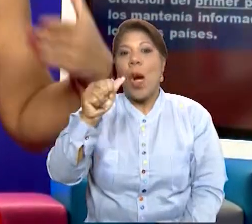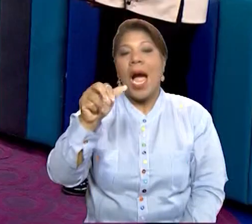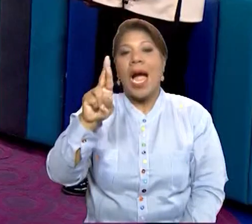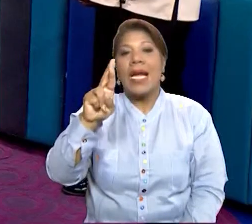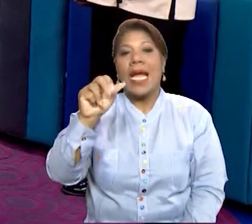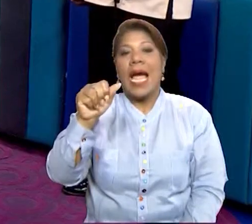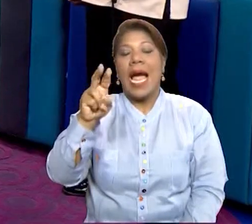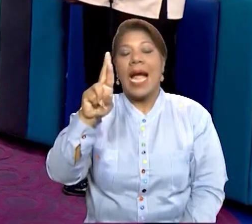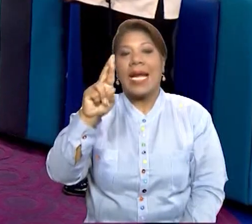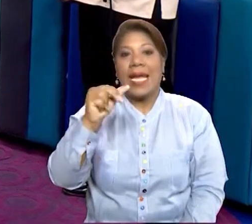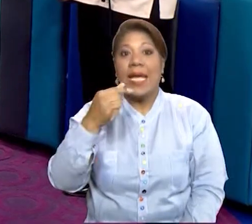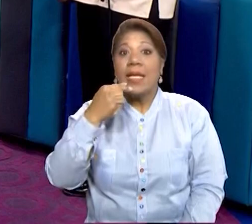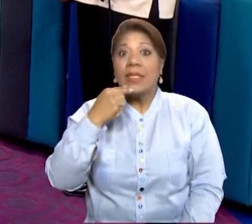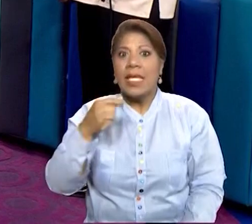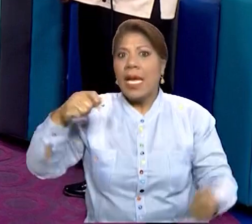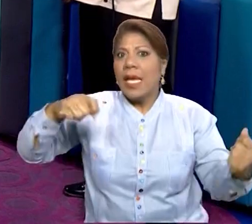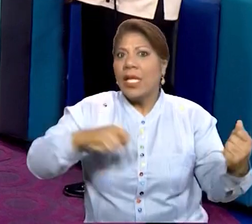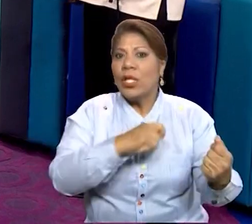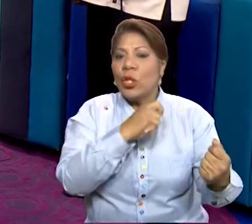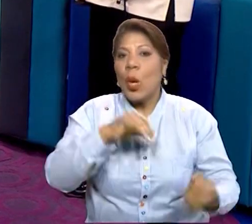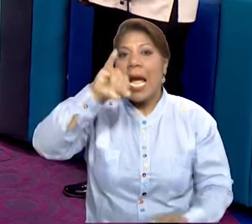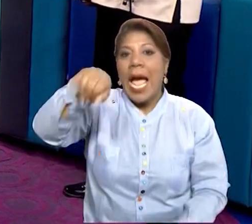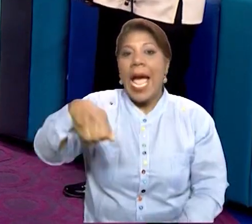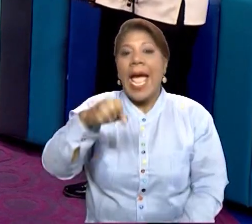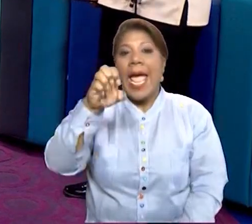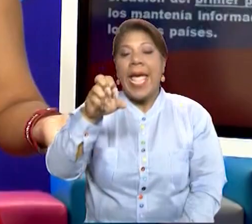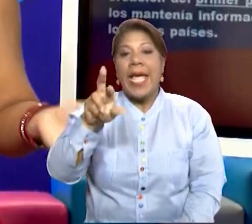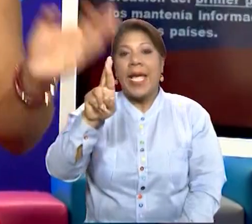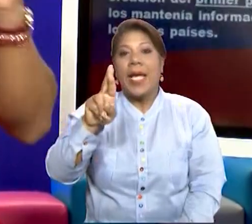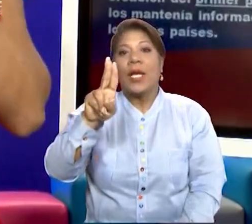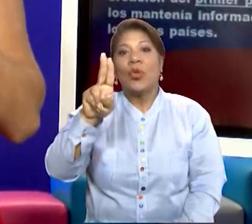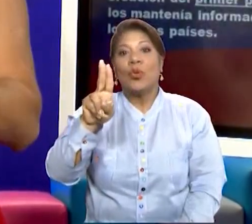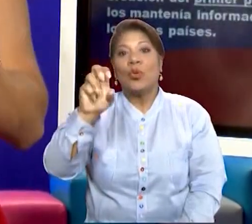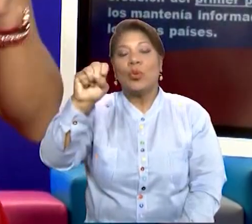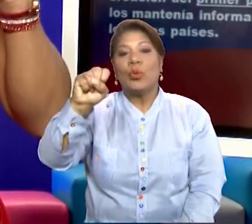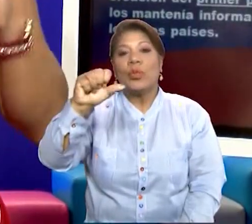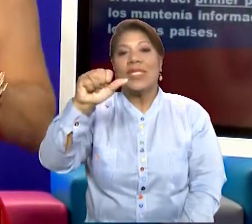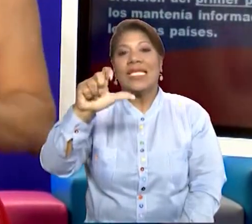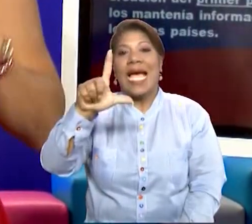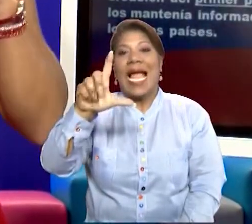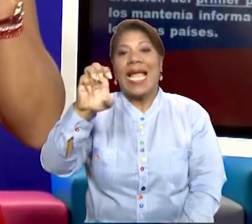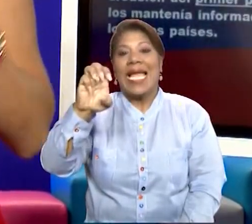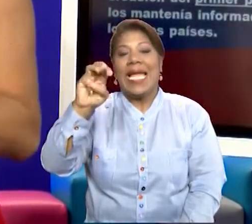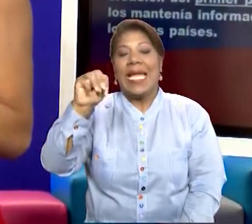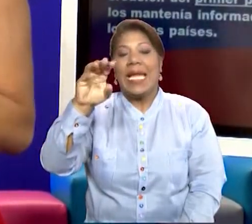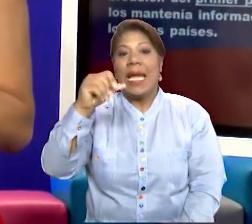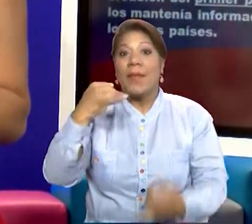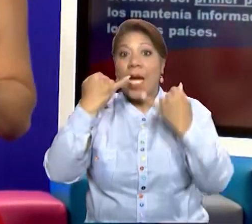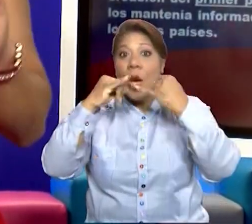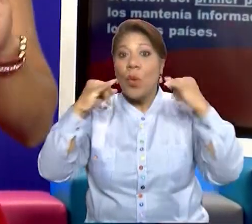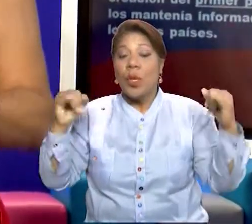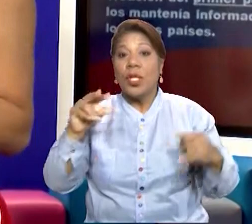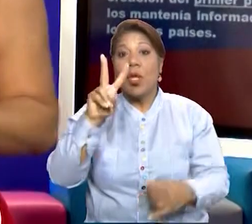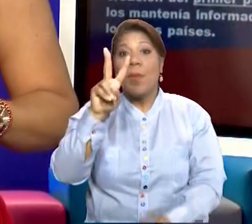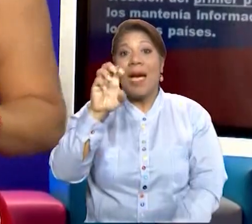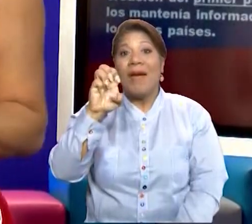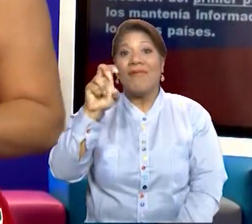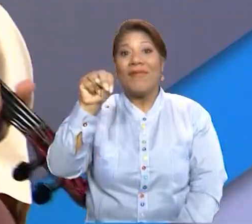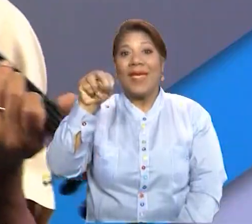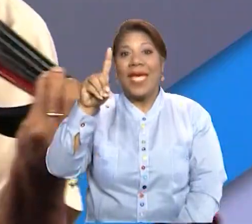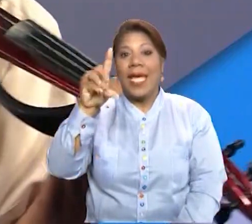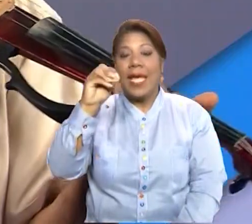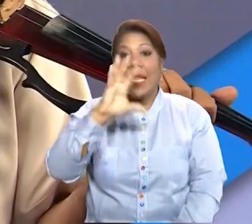Jerusalema en versión típica panameña. Jerusalema es escrita en el idioma Venda, hablada